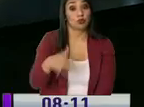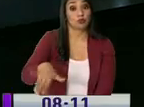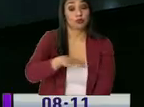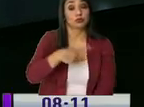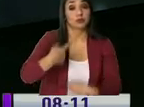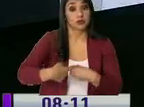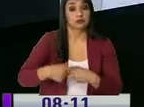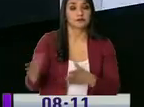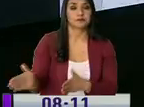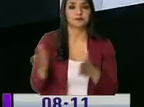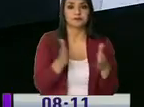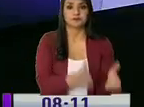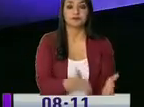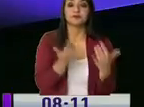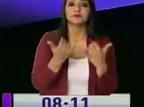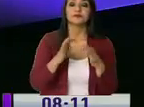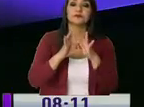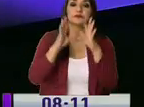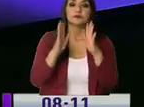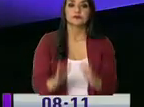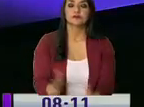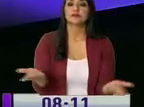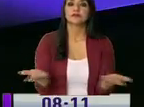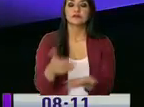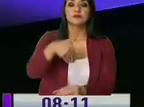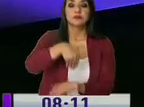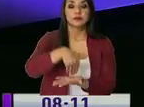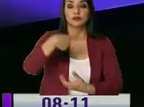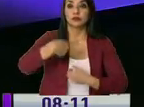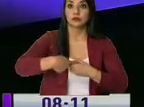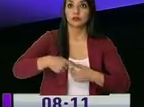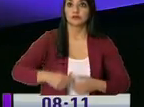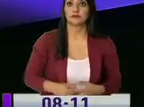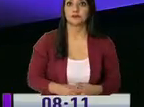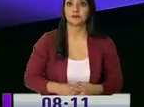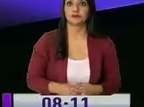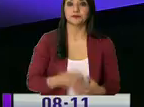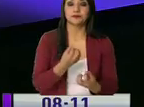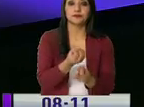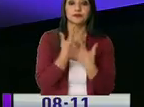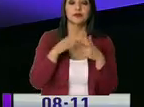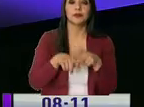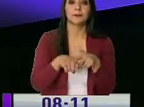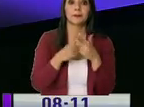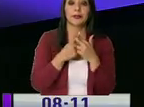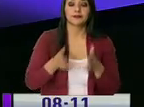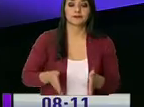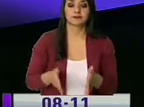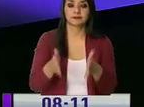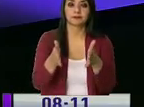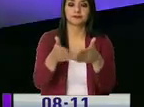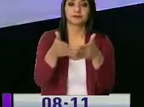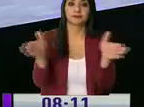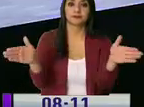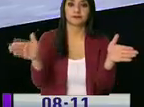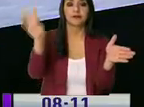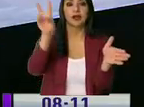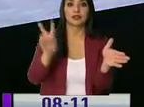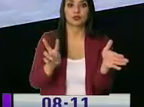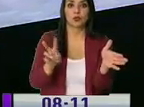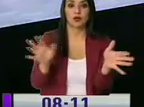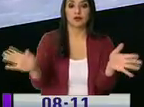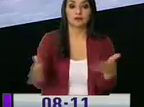La ciudad. Vamos con Adriana Rojas, está en el centro de Quito, nos está informando sobre la apertura de la calle Venezuela, que fue cerrada por trabajos